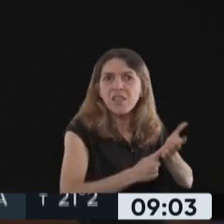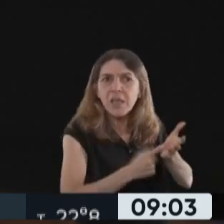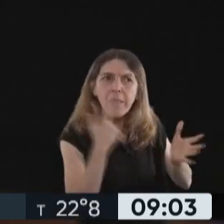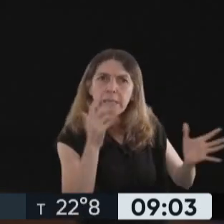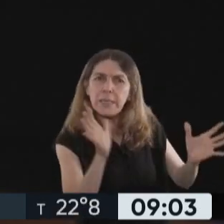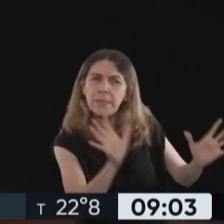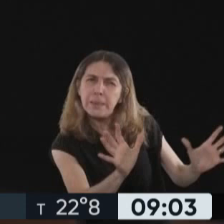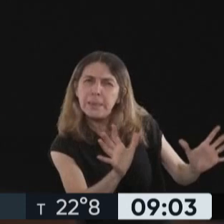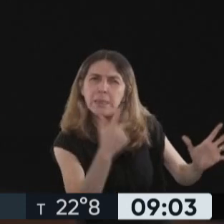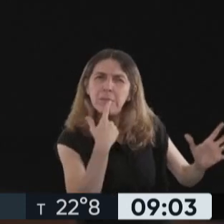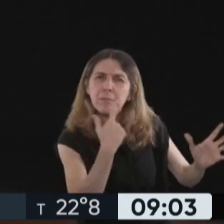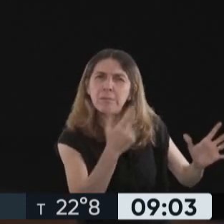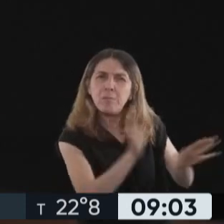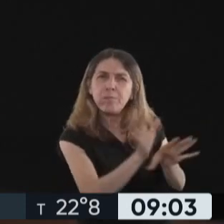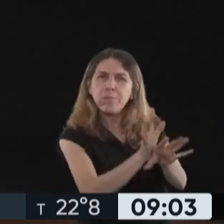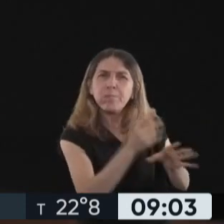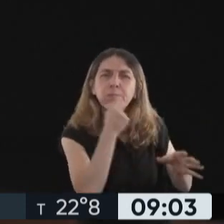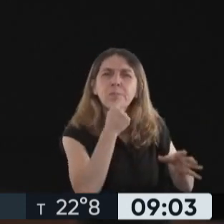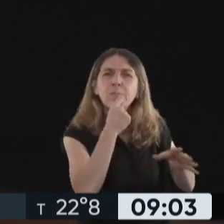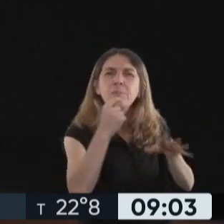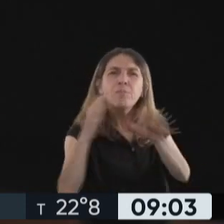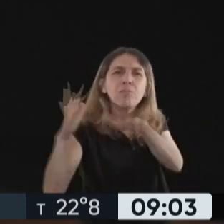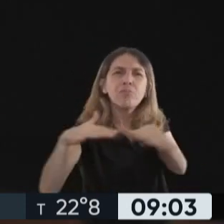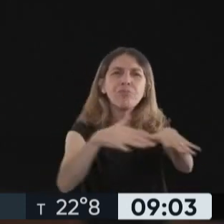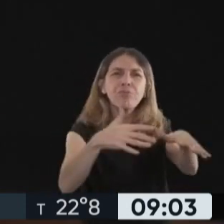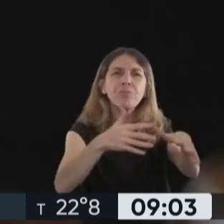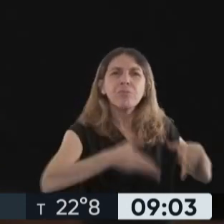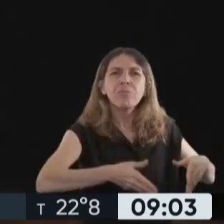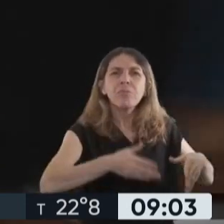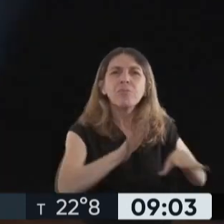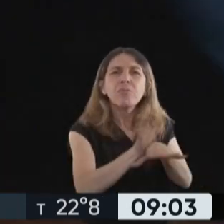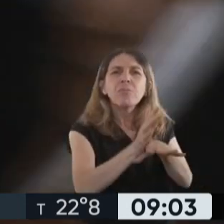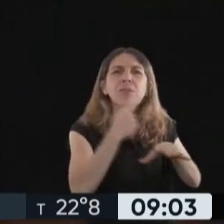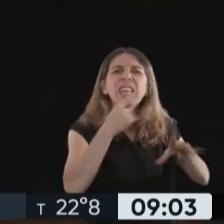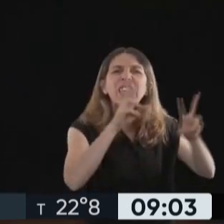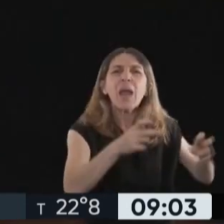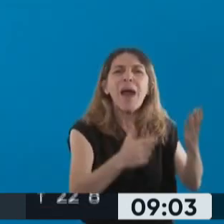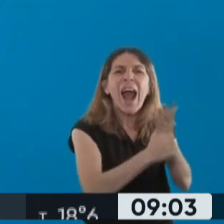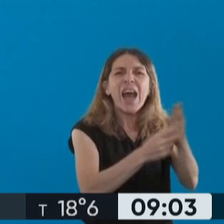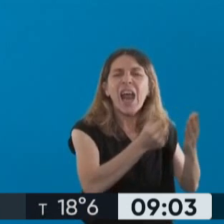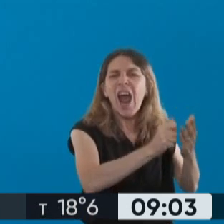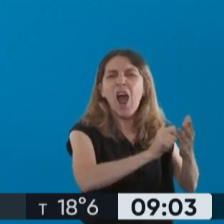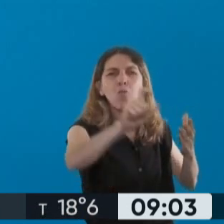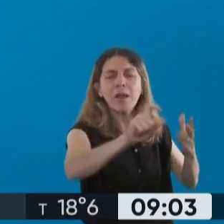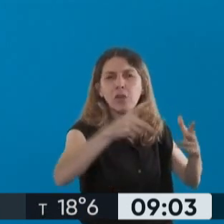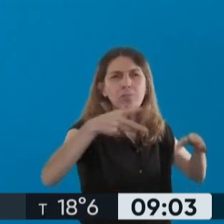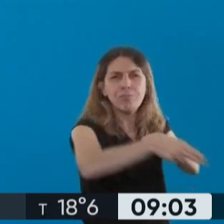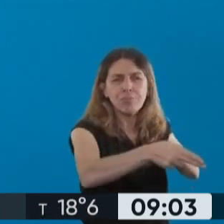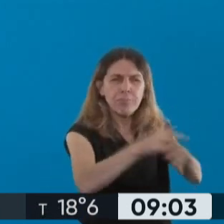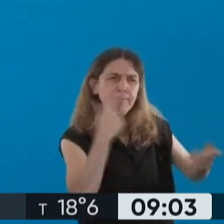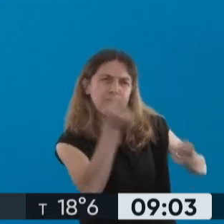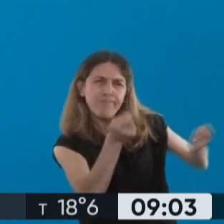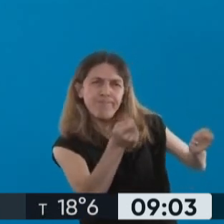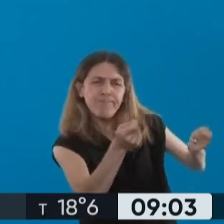la amenaza de eliminar los cortes populares de la carne, que está en el marco de la política del gobierno de tratar de contener